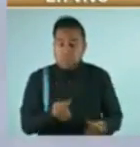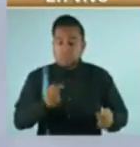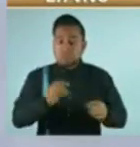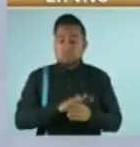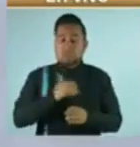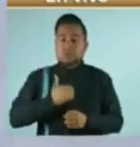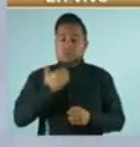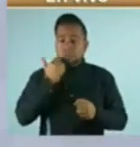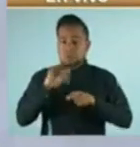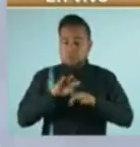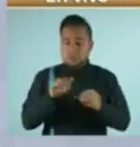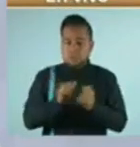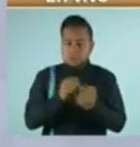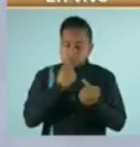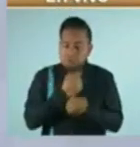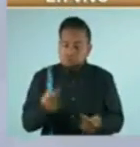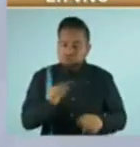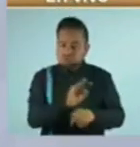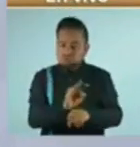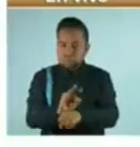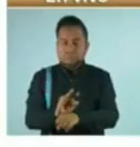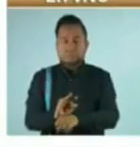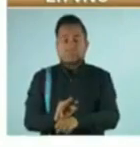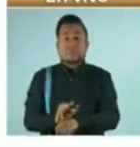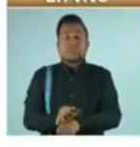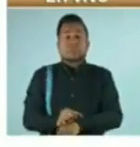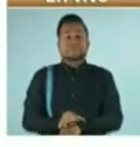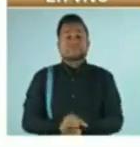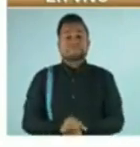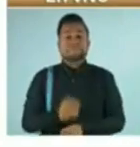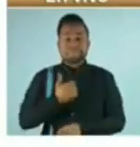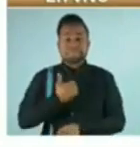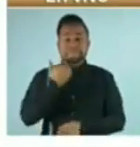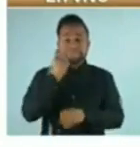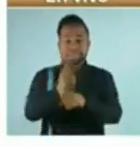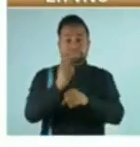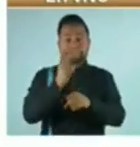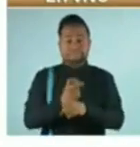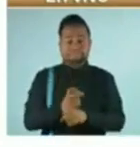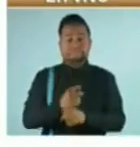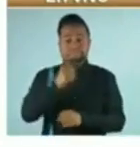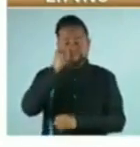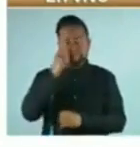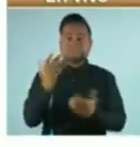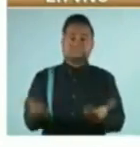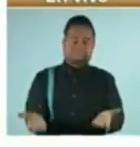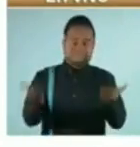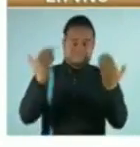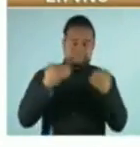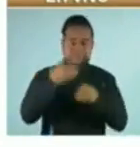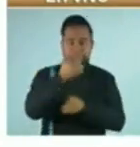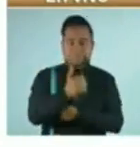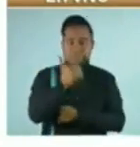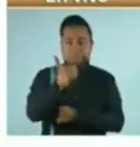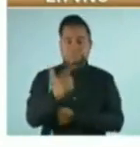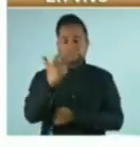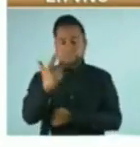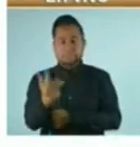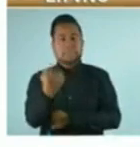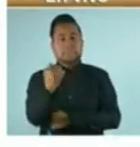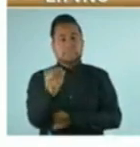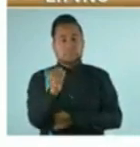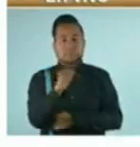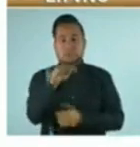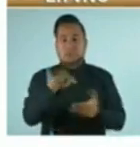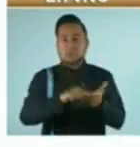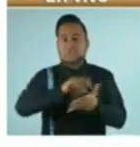queremos trabajar esa área con los niños. Entonces, yo los invito a que vayan 6 y 7 y 8 de septiembre a San